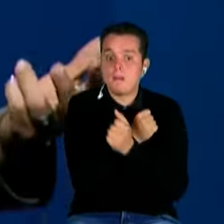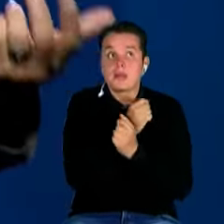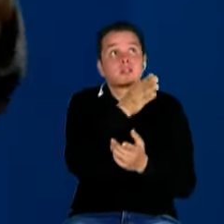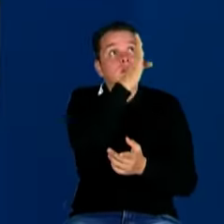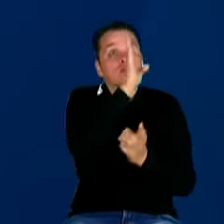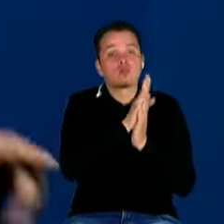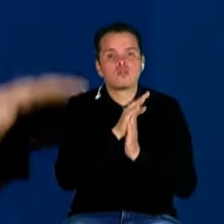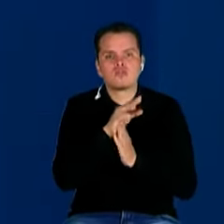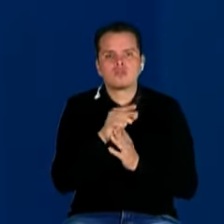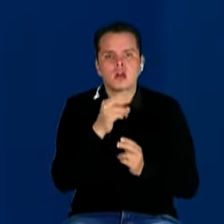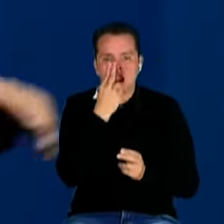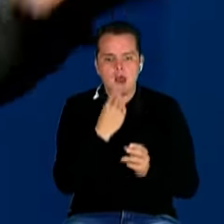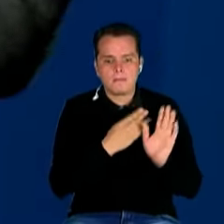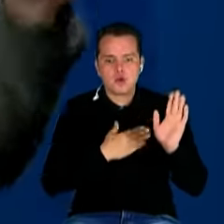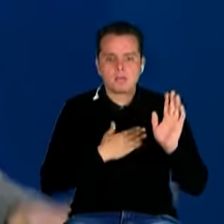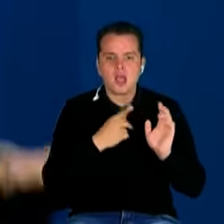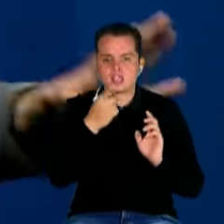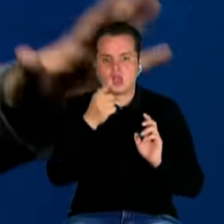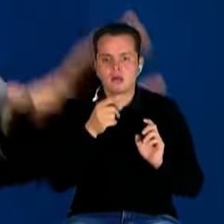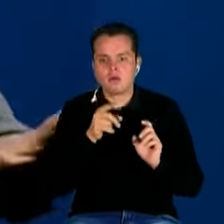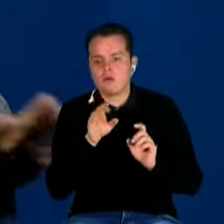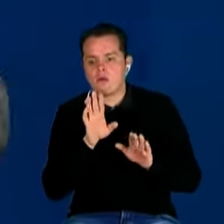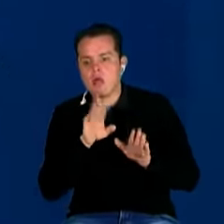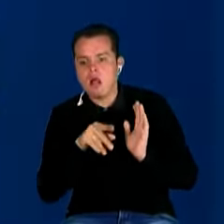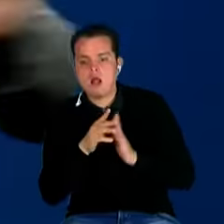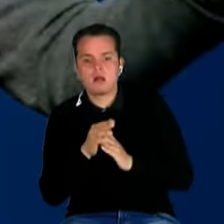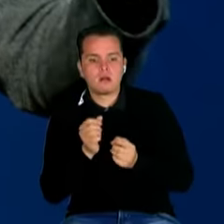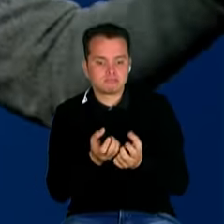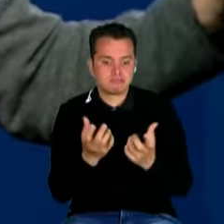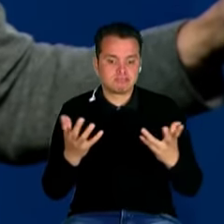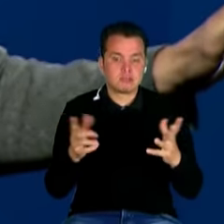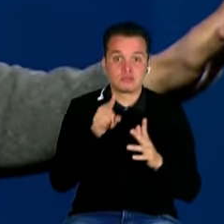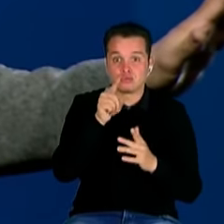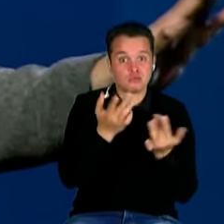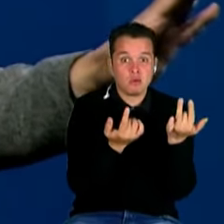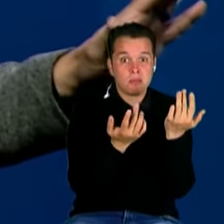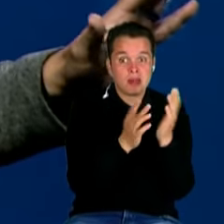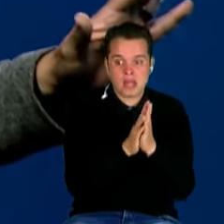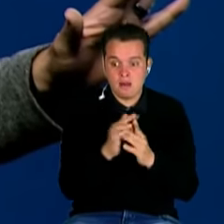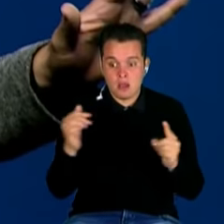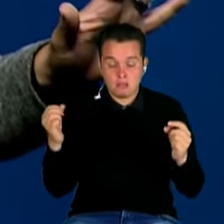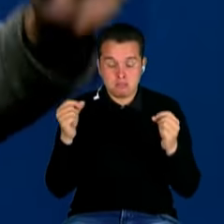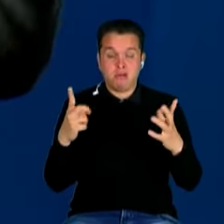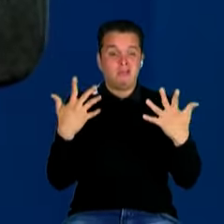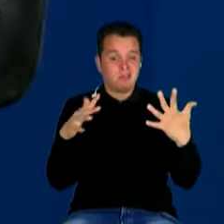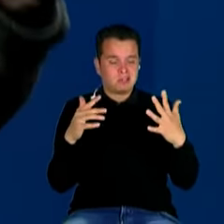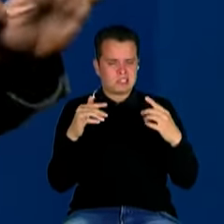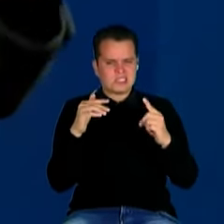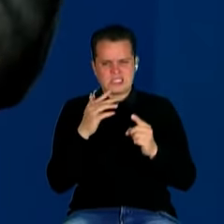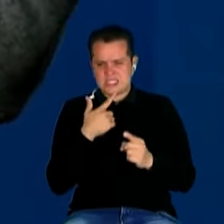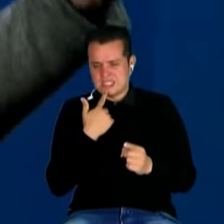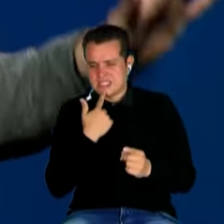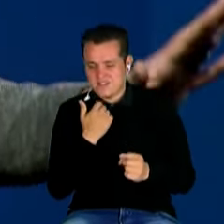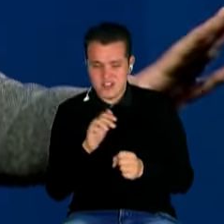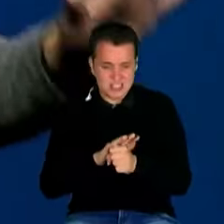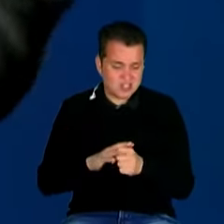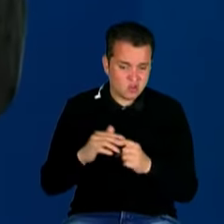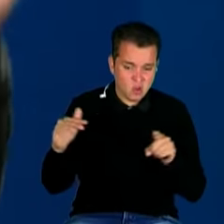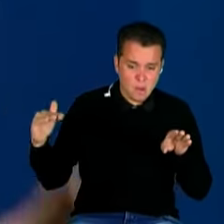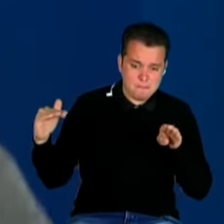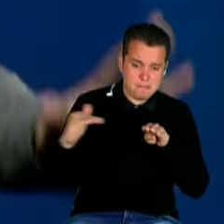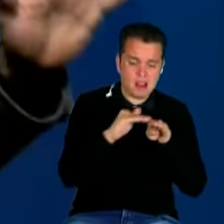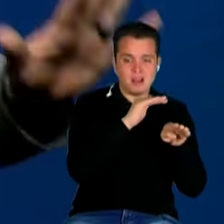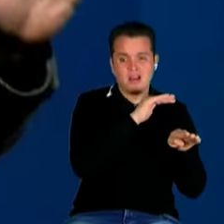a Dios, la promesa de Él es que aún en esas cosas que tú no esperabas, circunstancias o